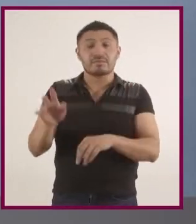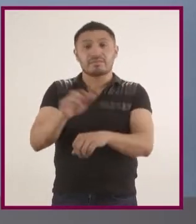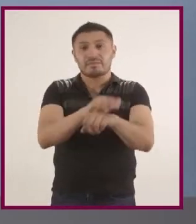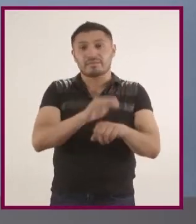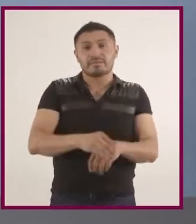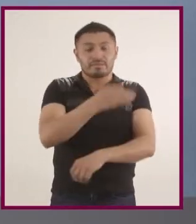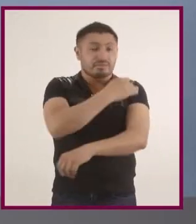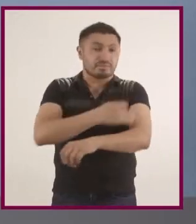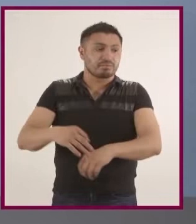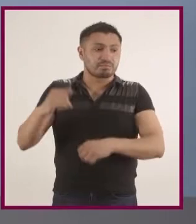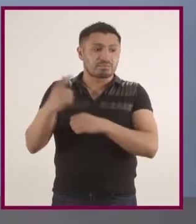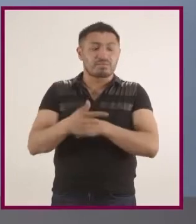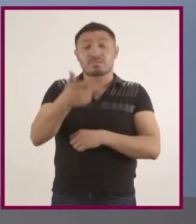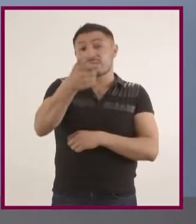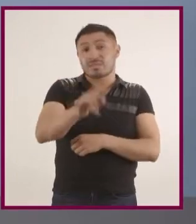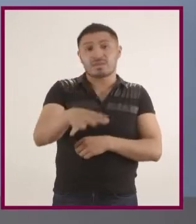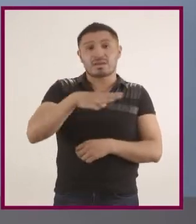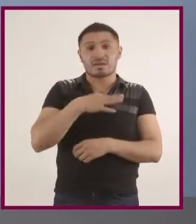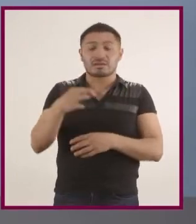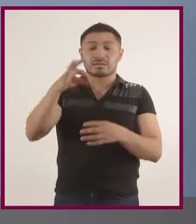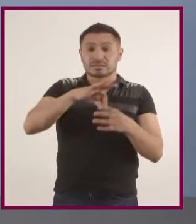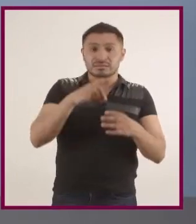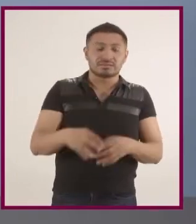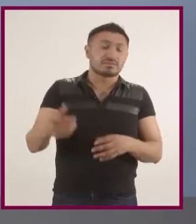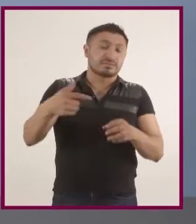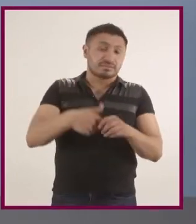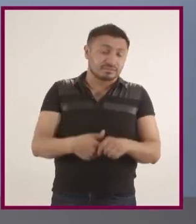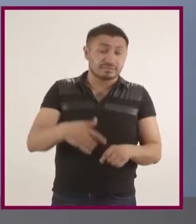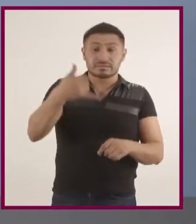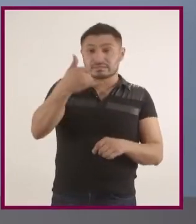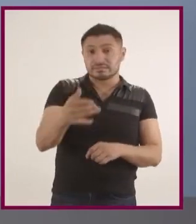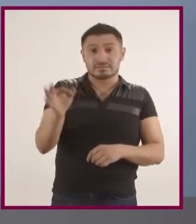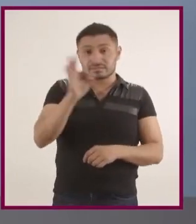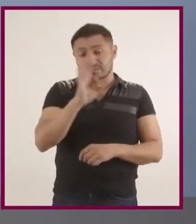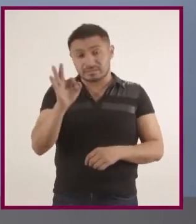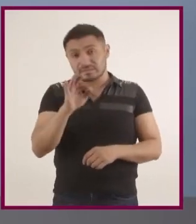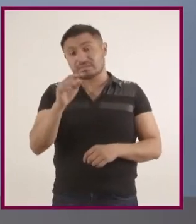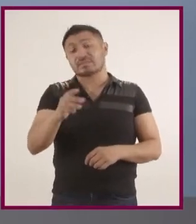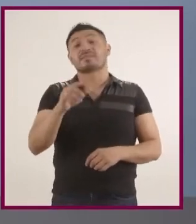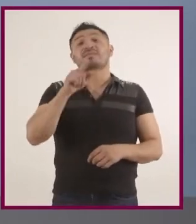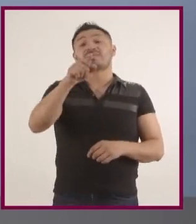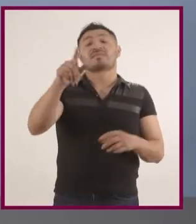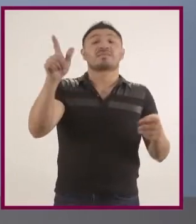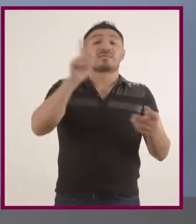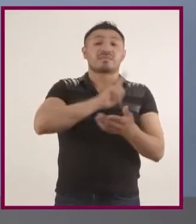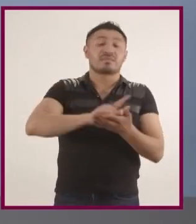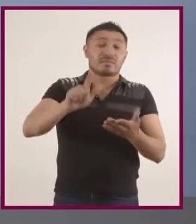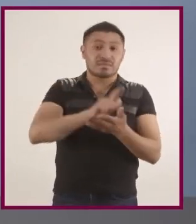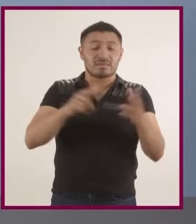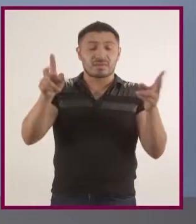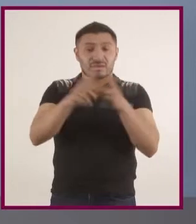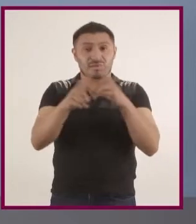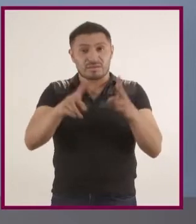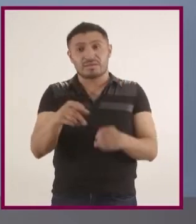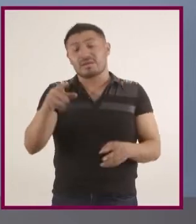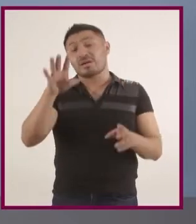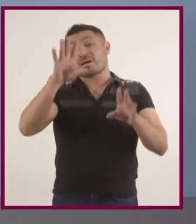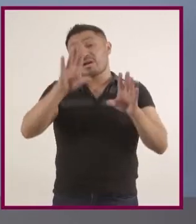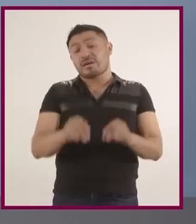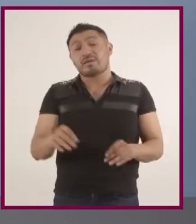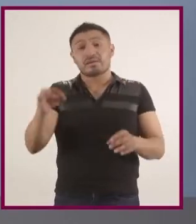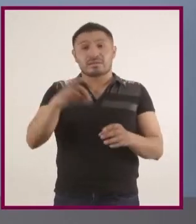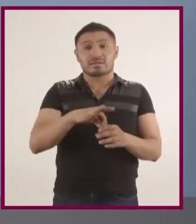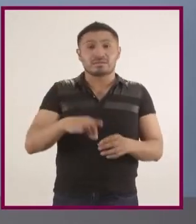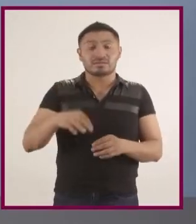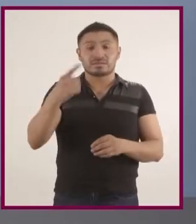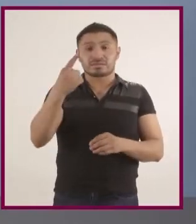o familiares de esta forma se ahorra El combustible y si descongestiona tu ciudad además Apaga el motor en las paradas mayores